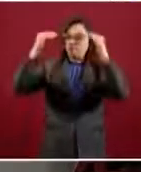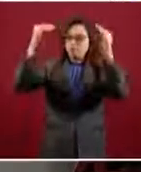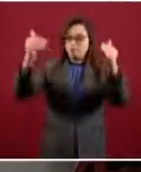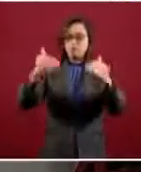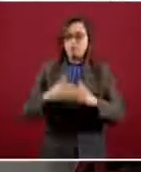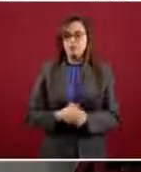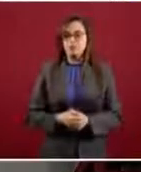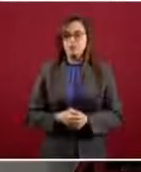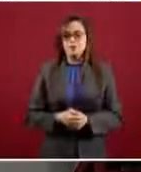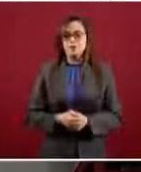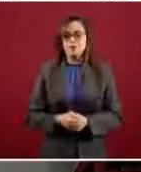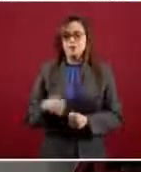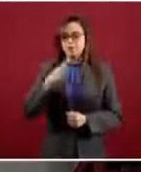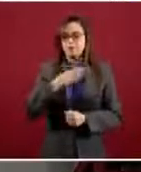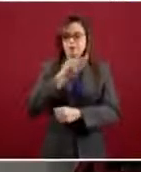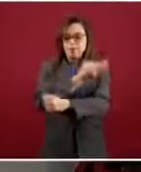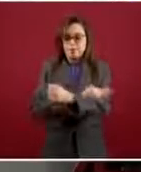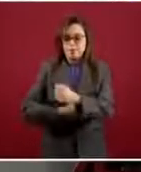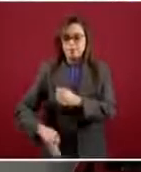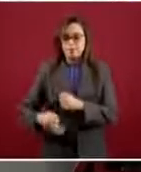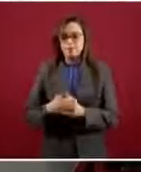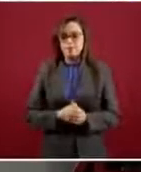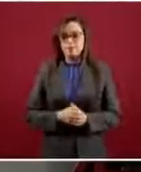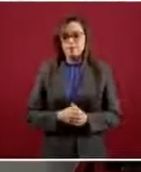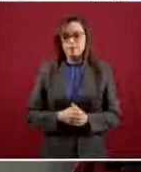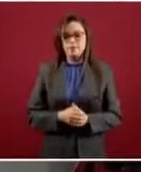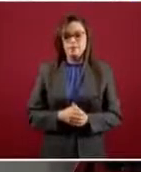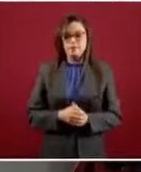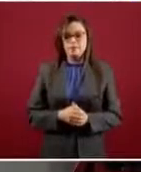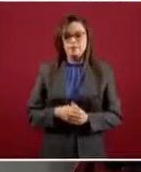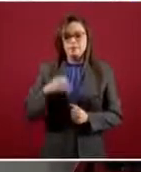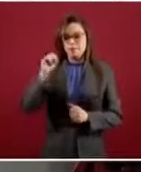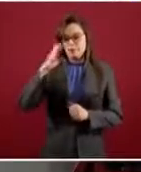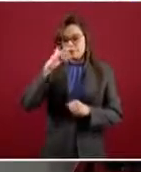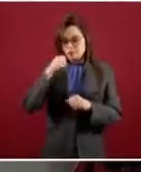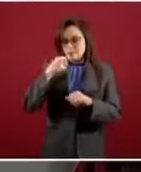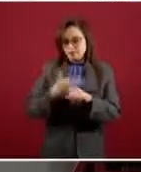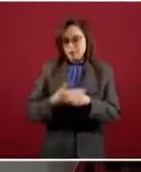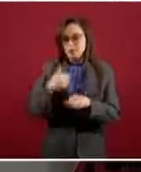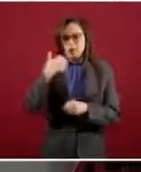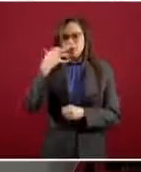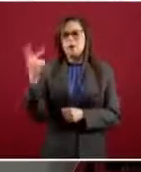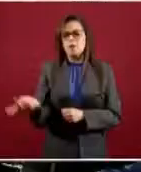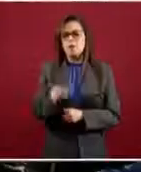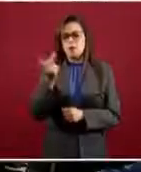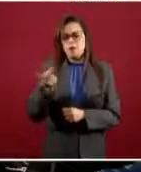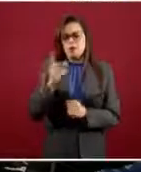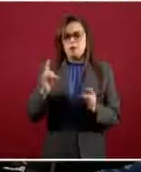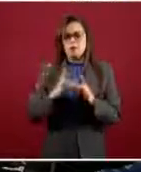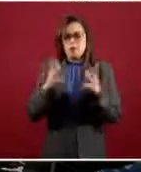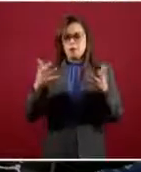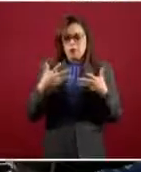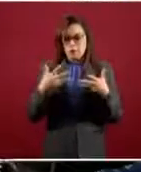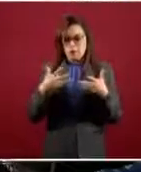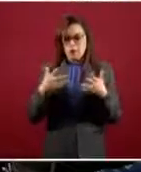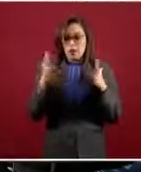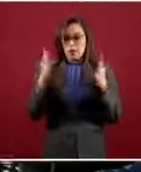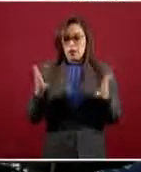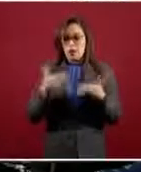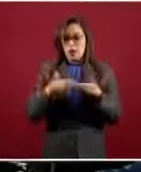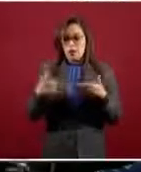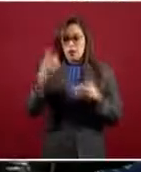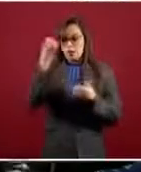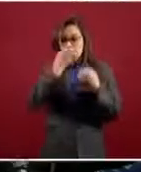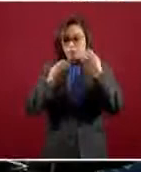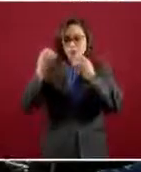acá. Buenas tardes, subsecretario. Yo quisiera preguntarle si han encontrado a estas alturas en los exámenes,